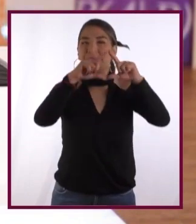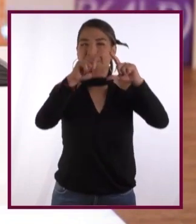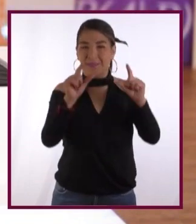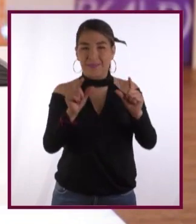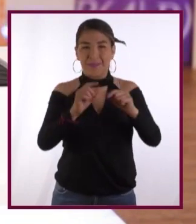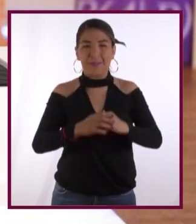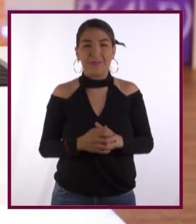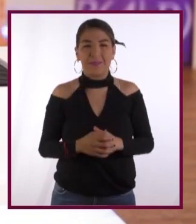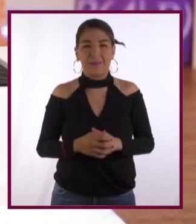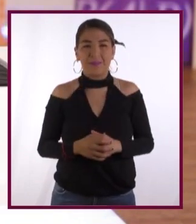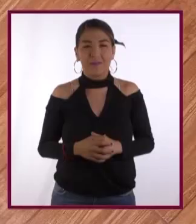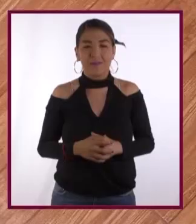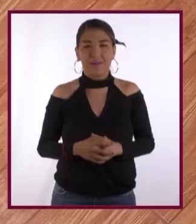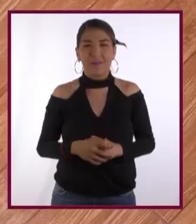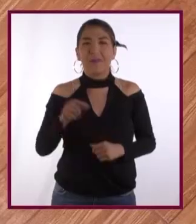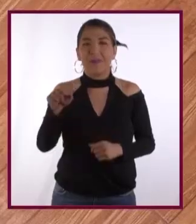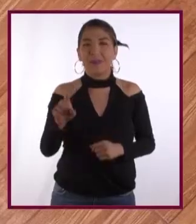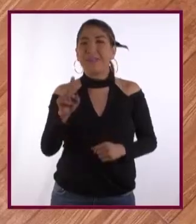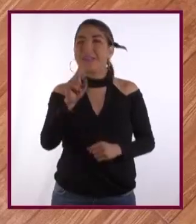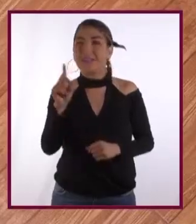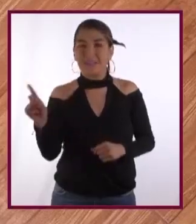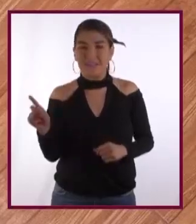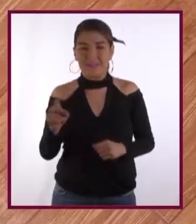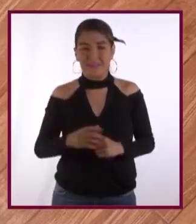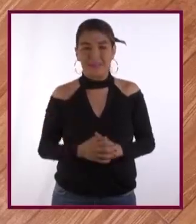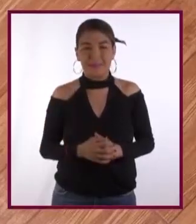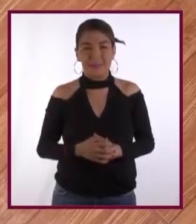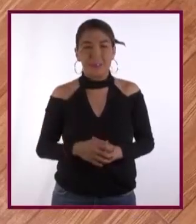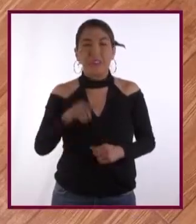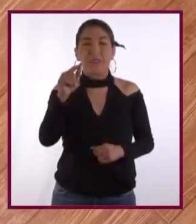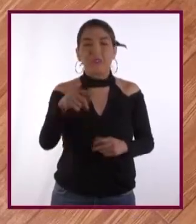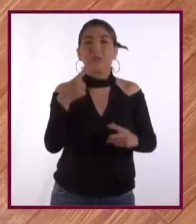el transportador sobre el extremo derecho.